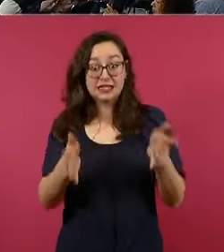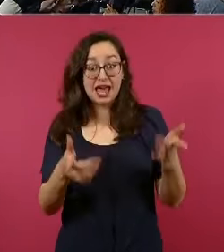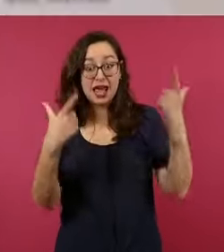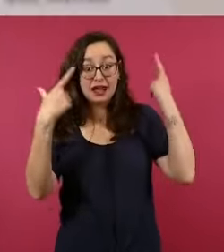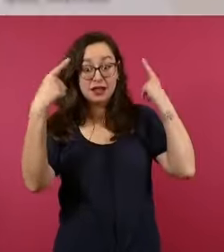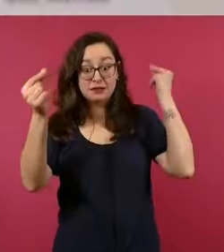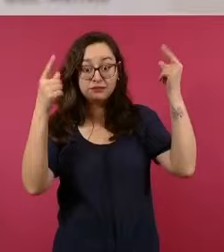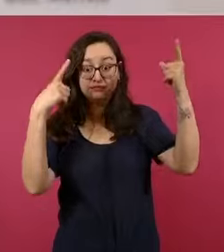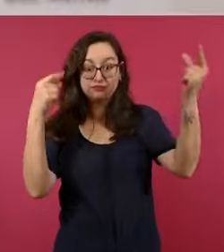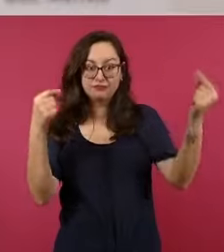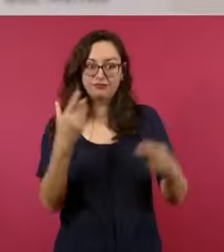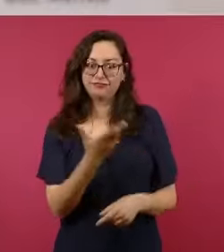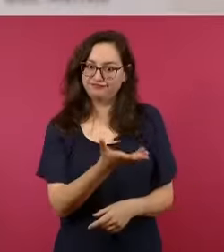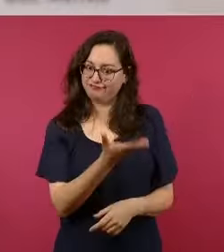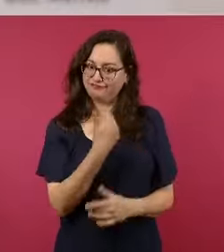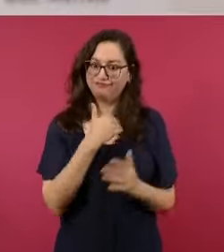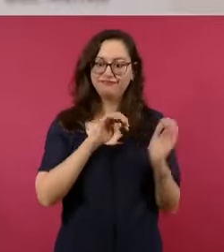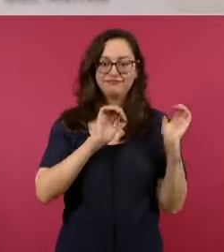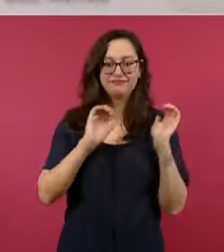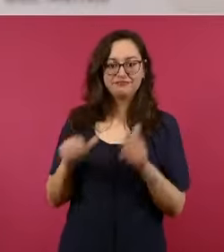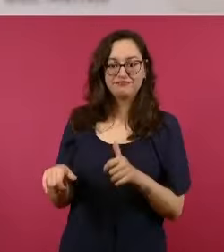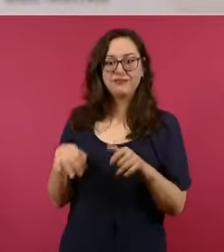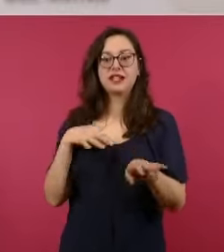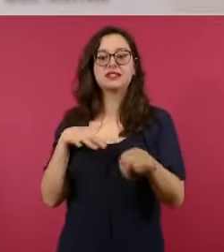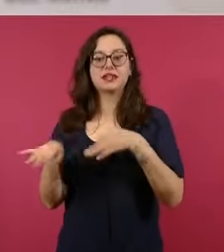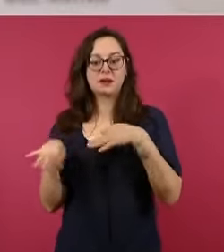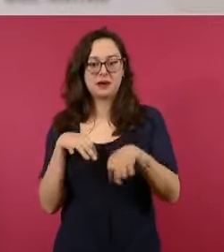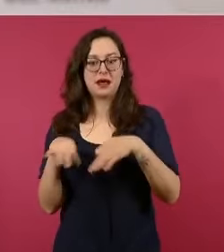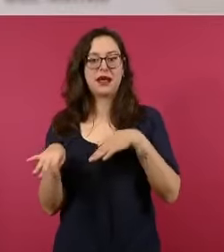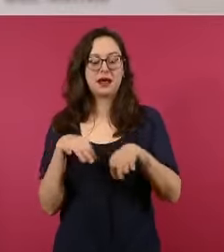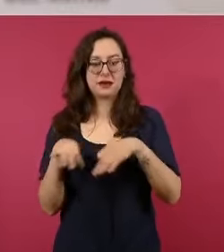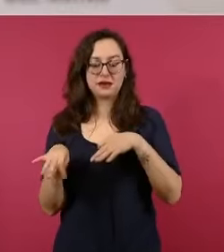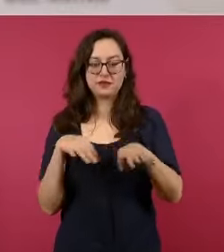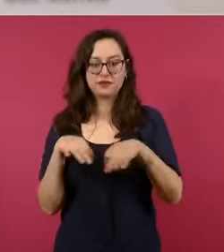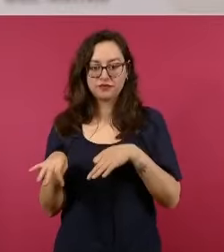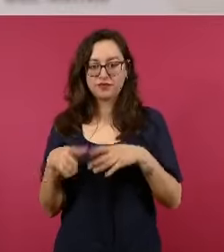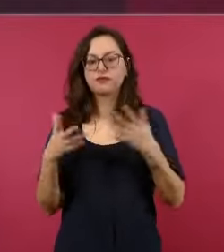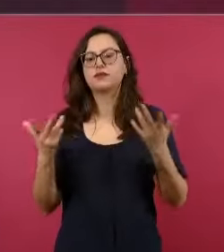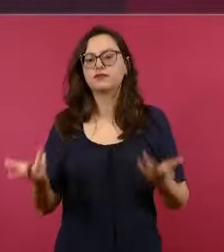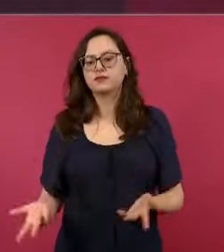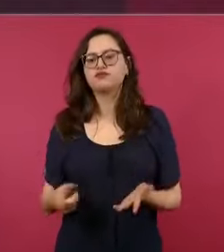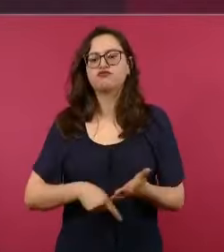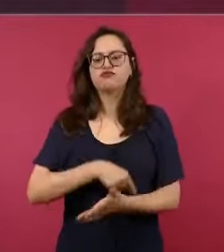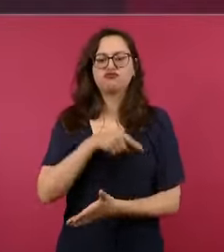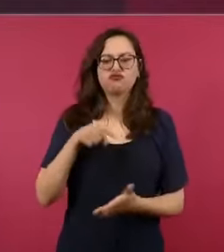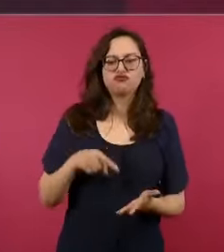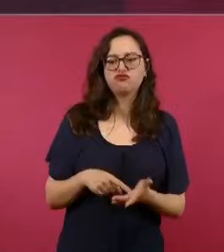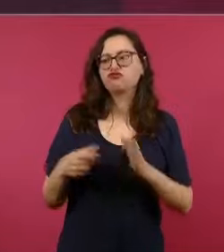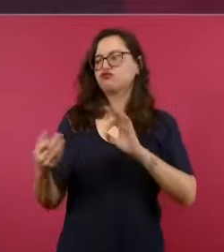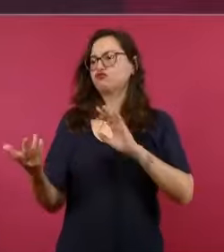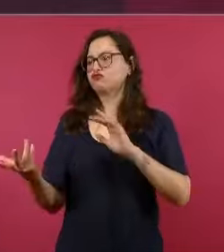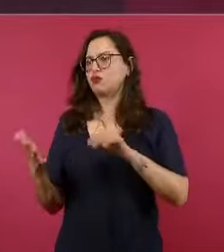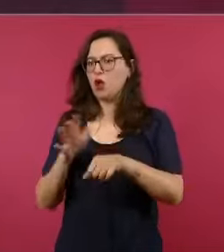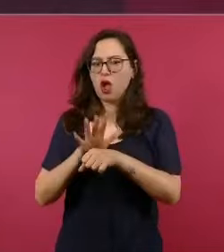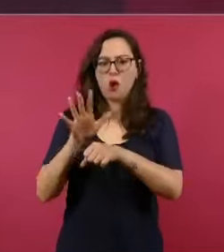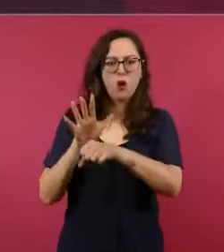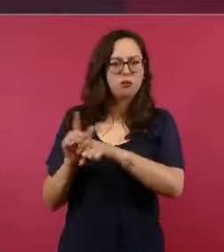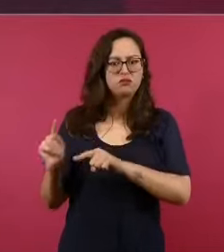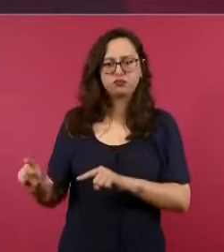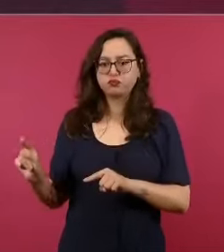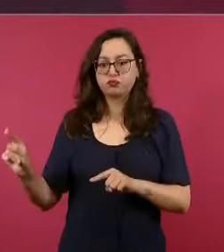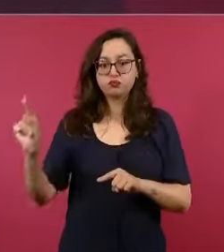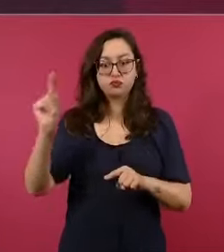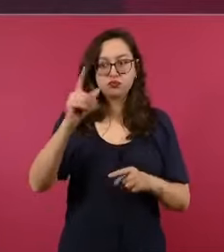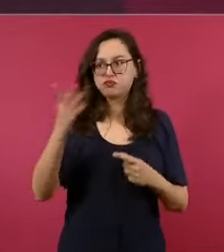Ims bienestar porque les conviniera más el la oferta por el lugar del hospital o o cosas así